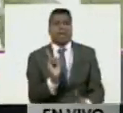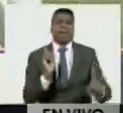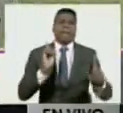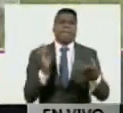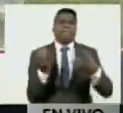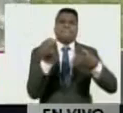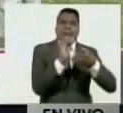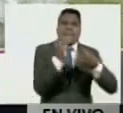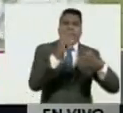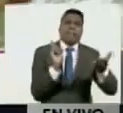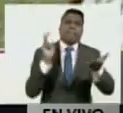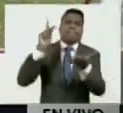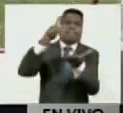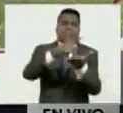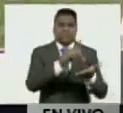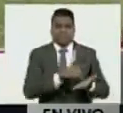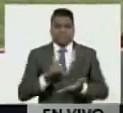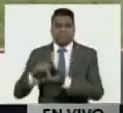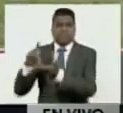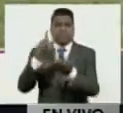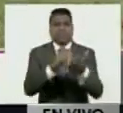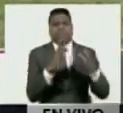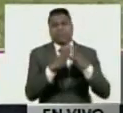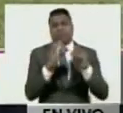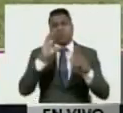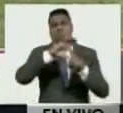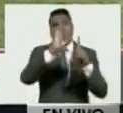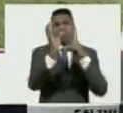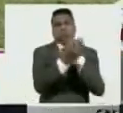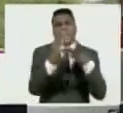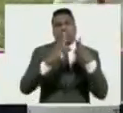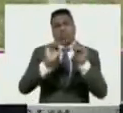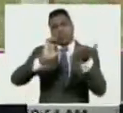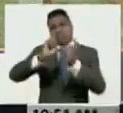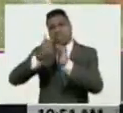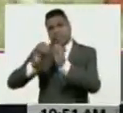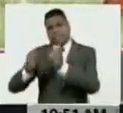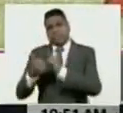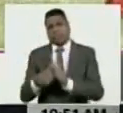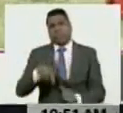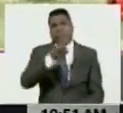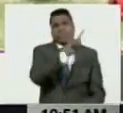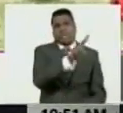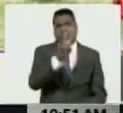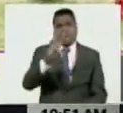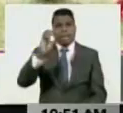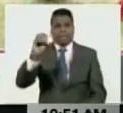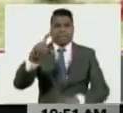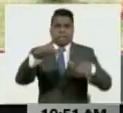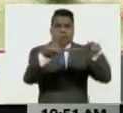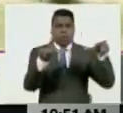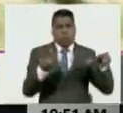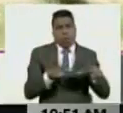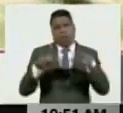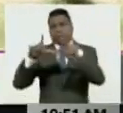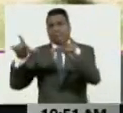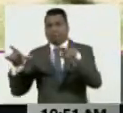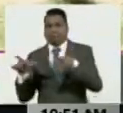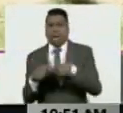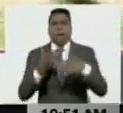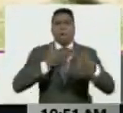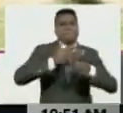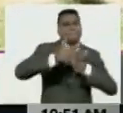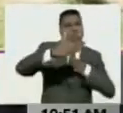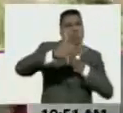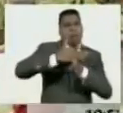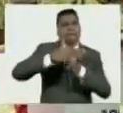todos estos días de recreación, de cultura, de deporte, en todos estos 120 espacios donde compartieron